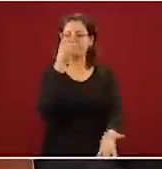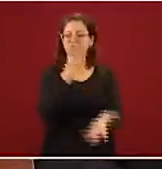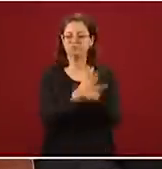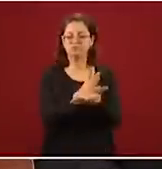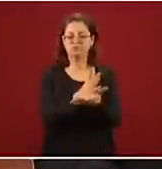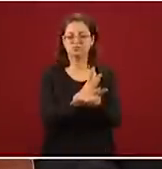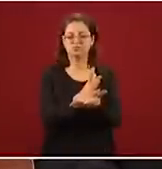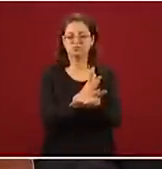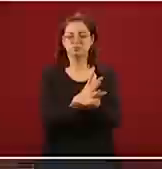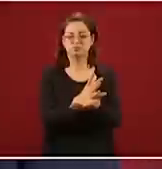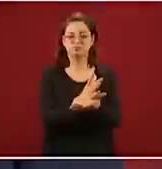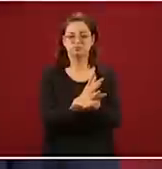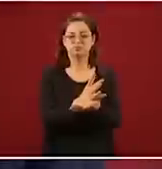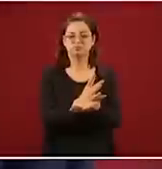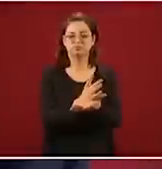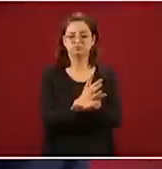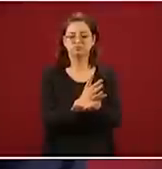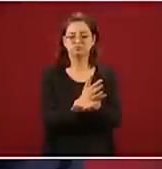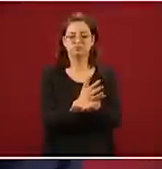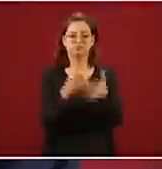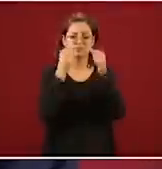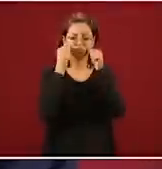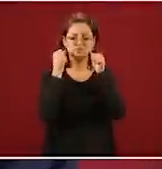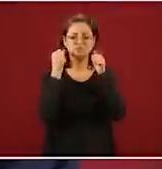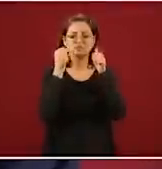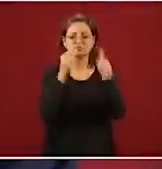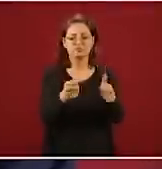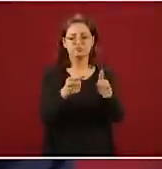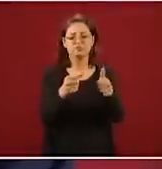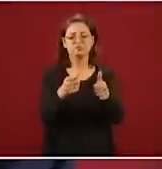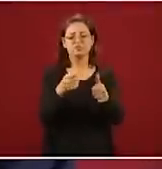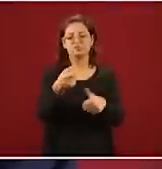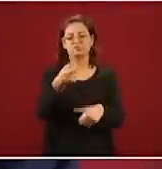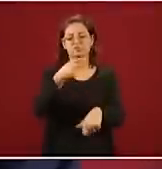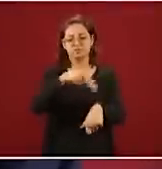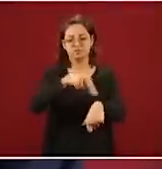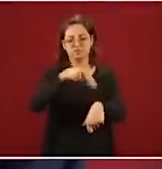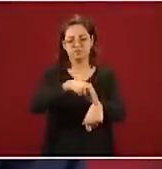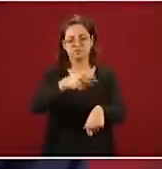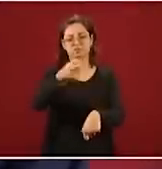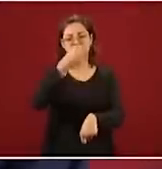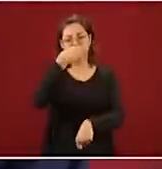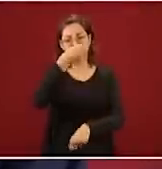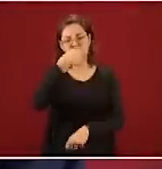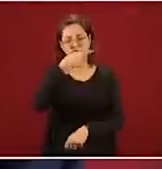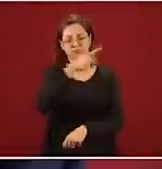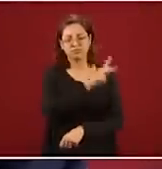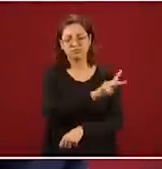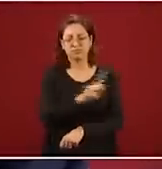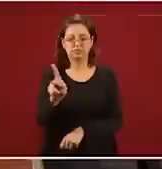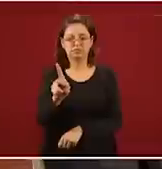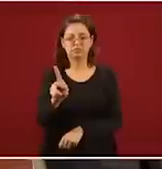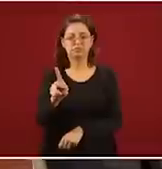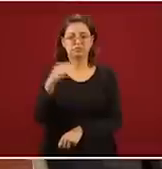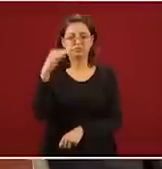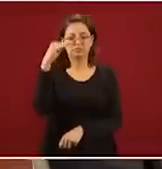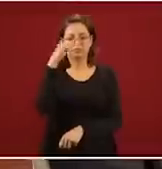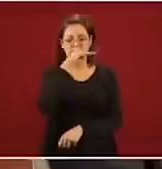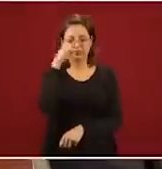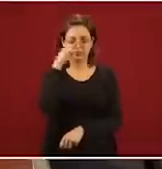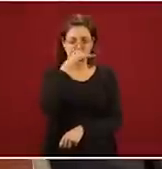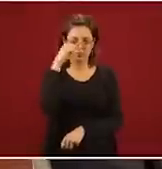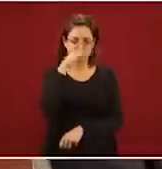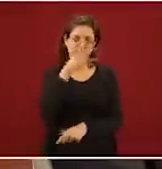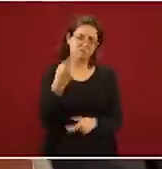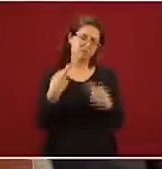que haya atención médica y medicamentos para todos y de manera especial